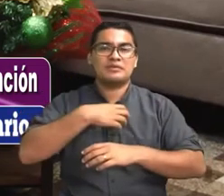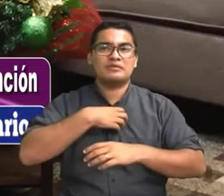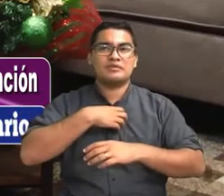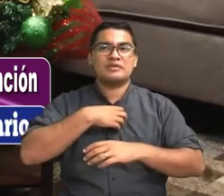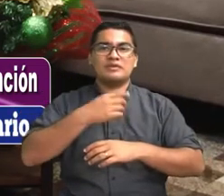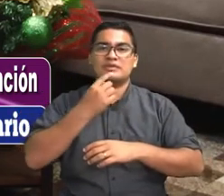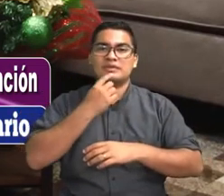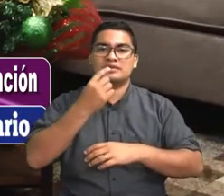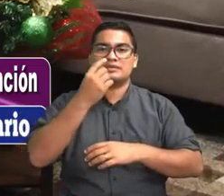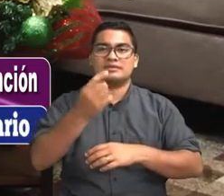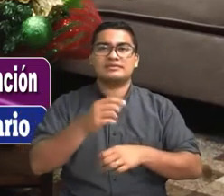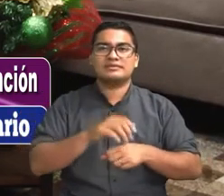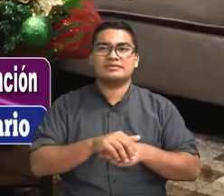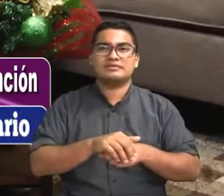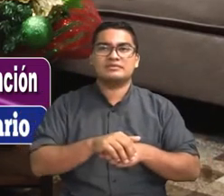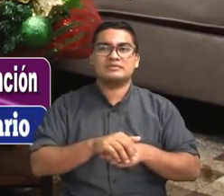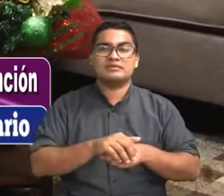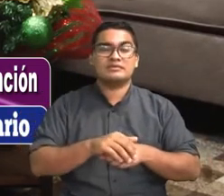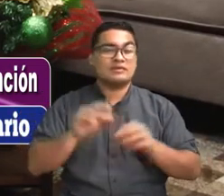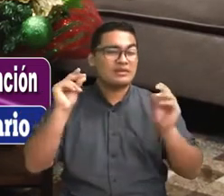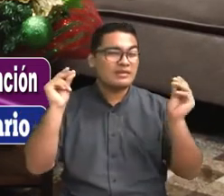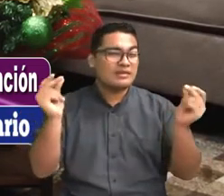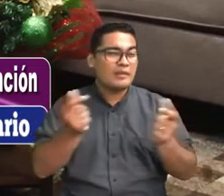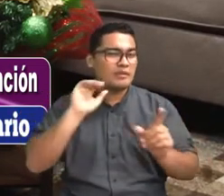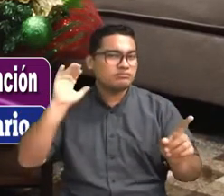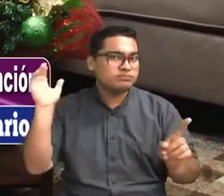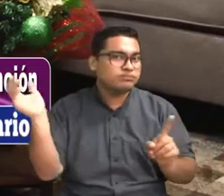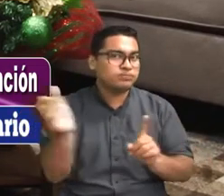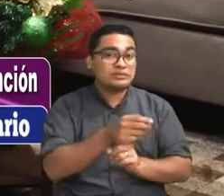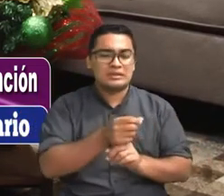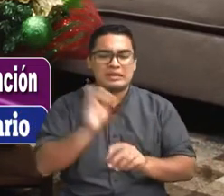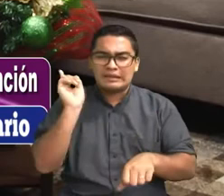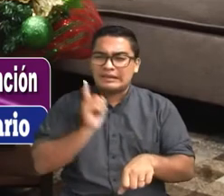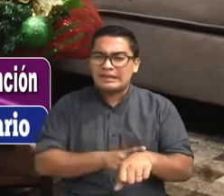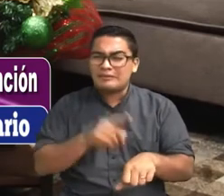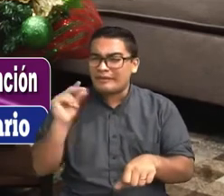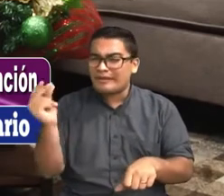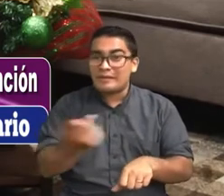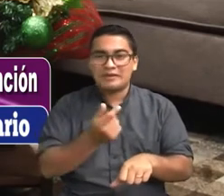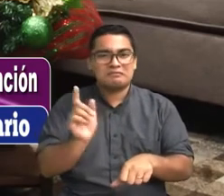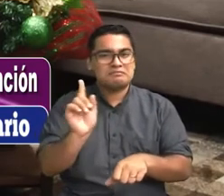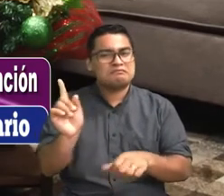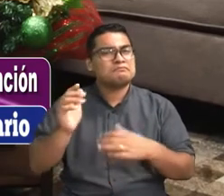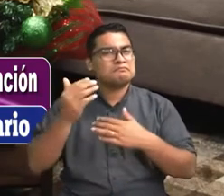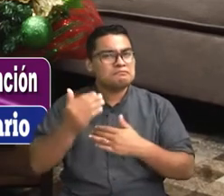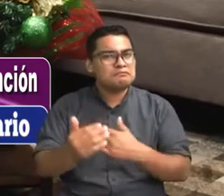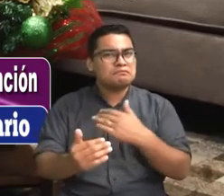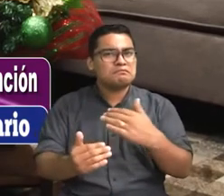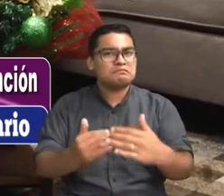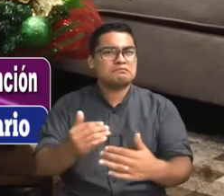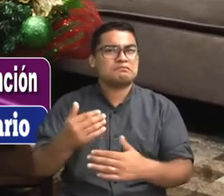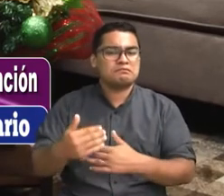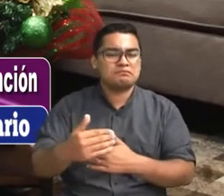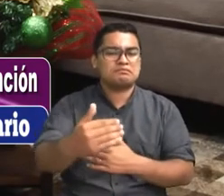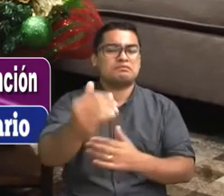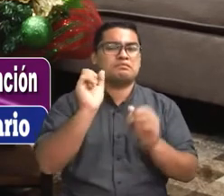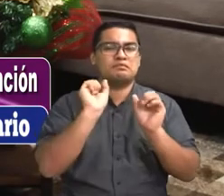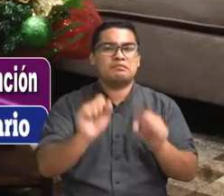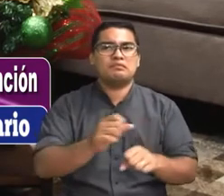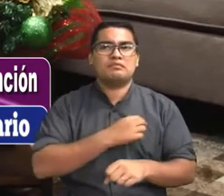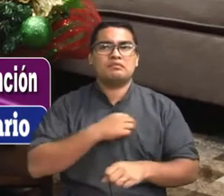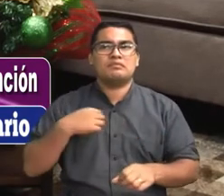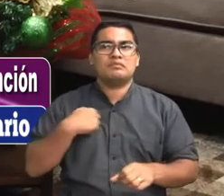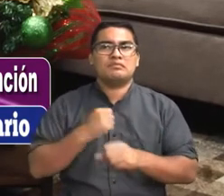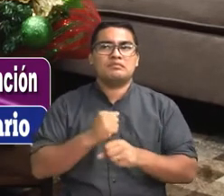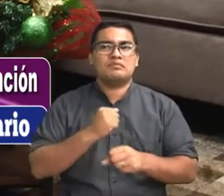todo lo vamos a lograr en corto tiempo, y creo que ese es el trabajo que tenemos que seguir construyendo